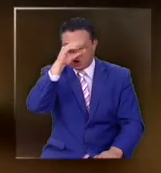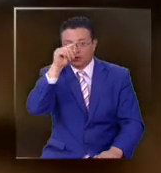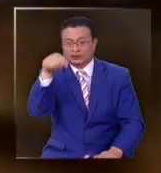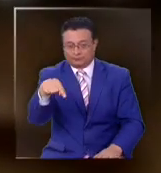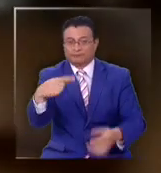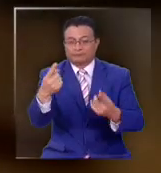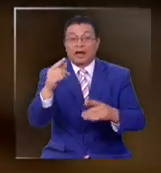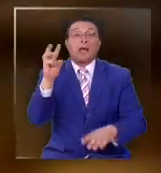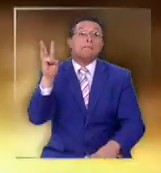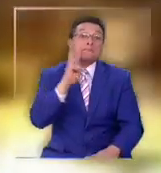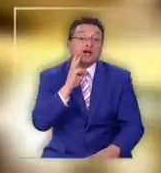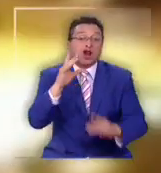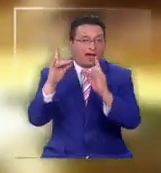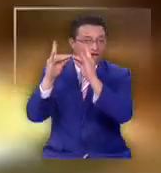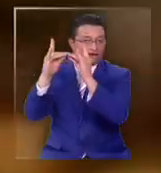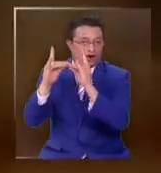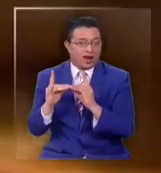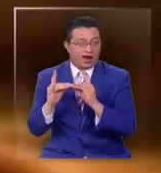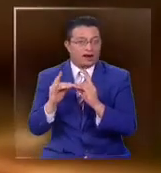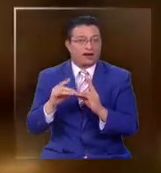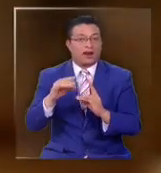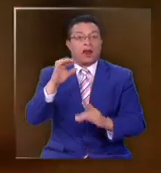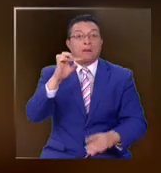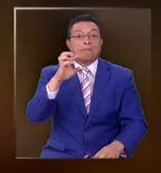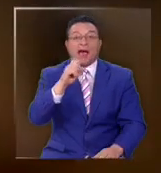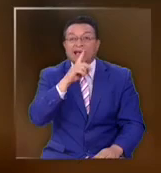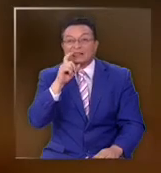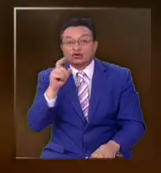y el miércoles el funeral. Patricio, Luis y